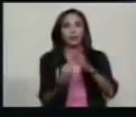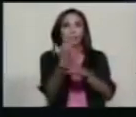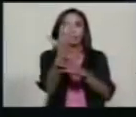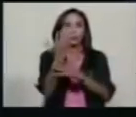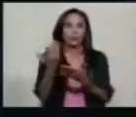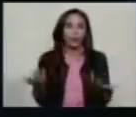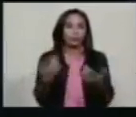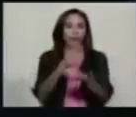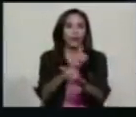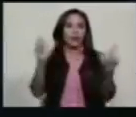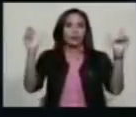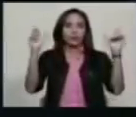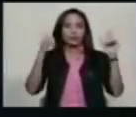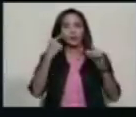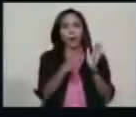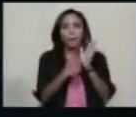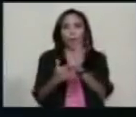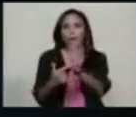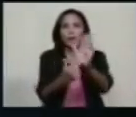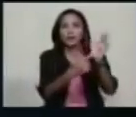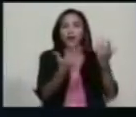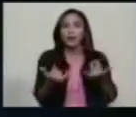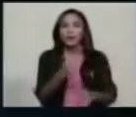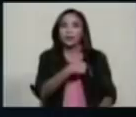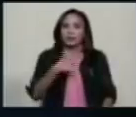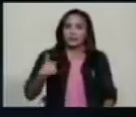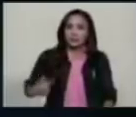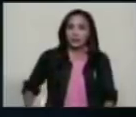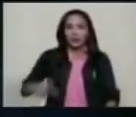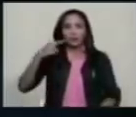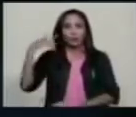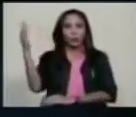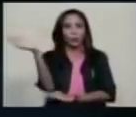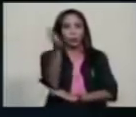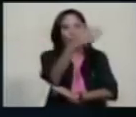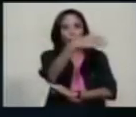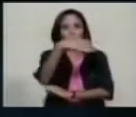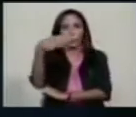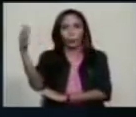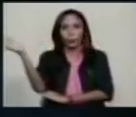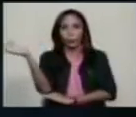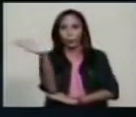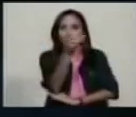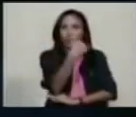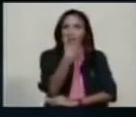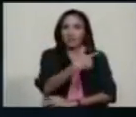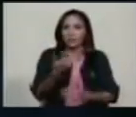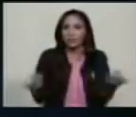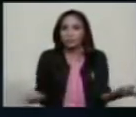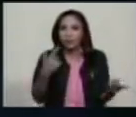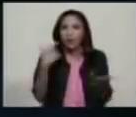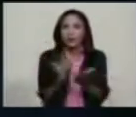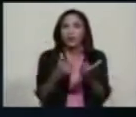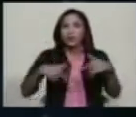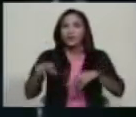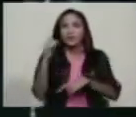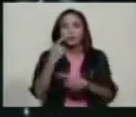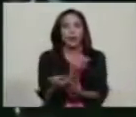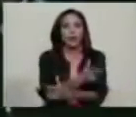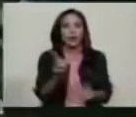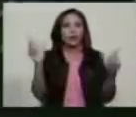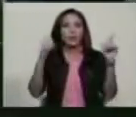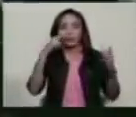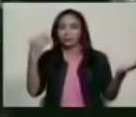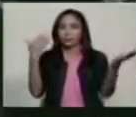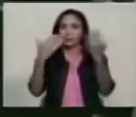Y la llevamos lejos allá, a Shanghái, para ondearla libre y decir, Venezuela tiene mucho que dar y ahora es que